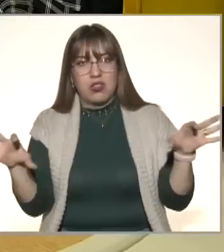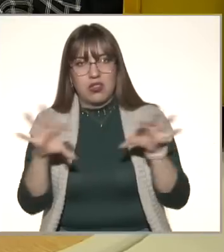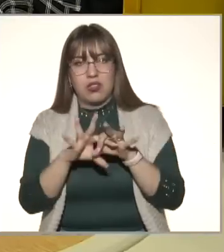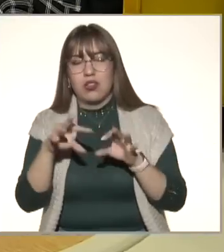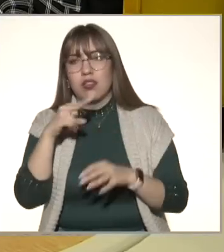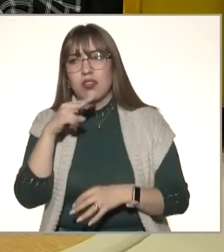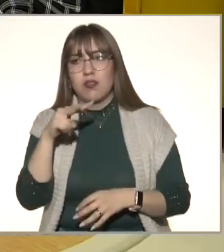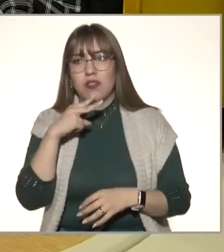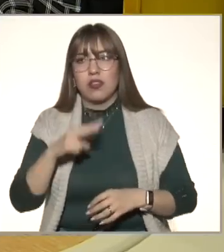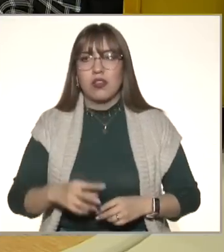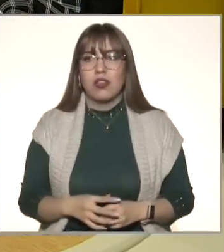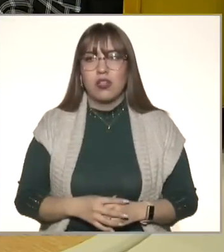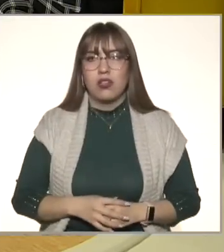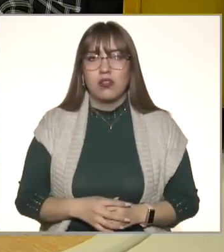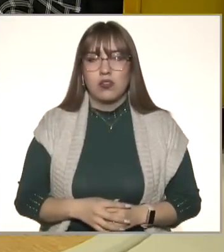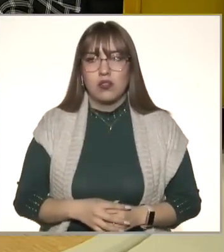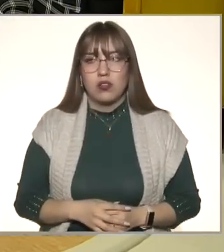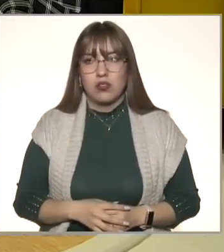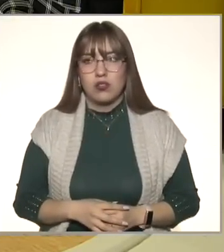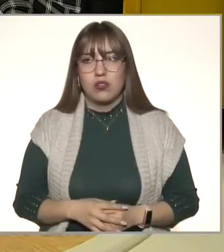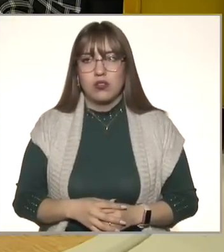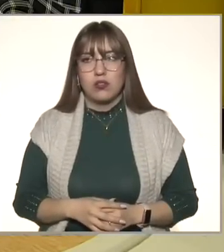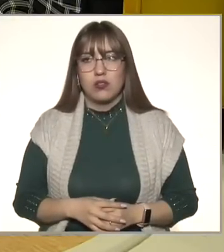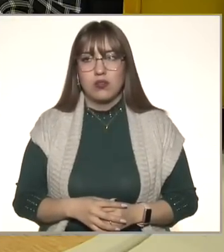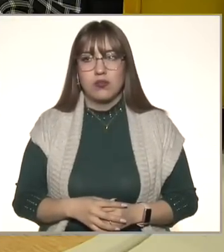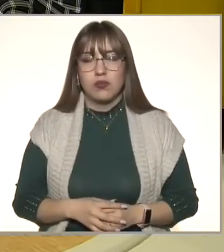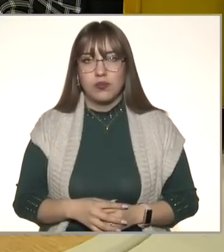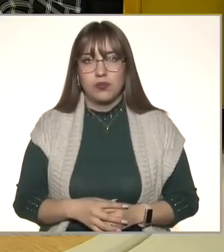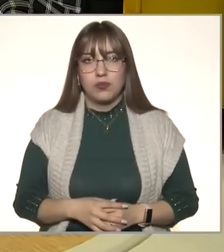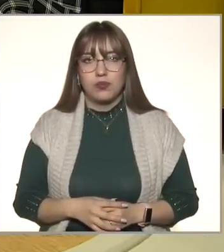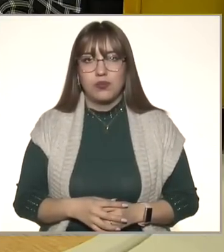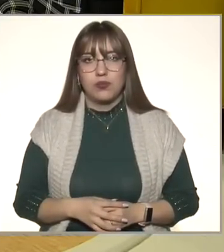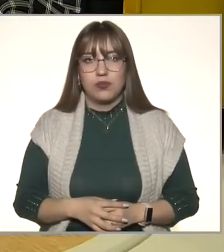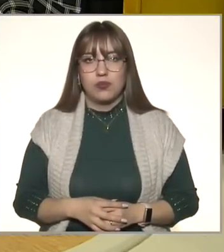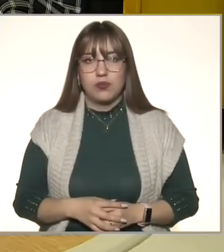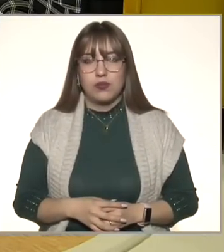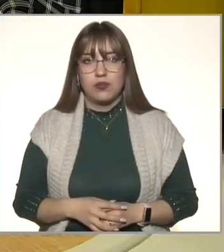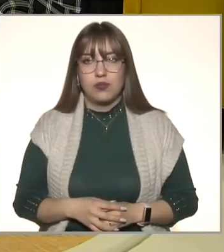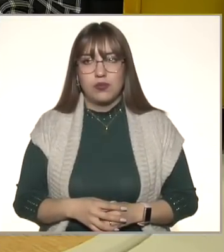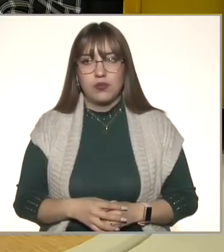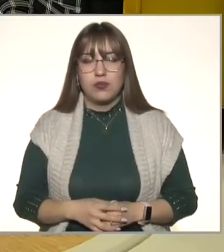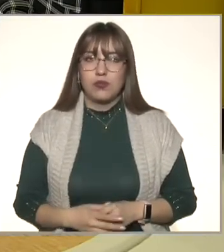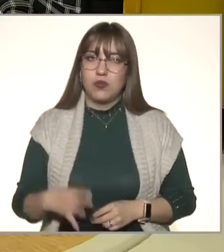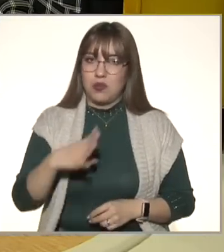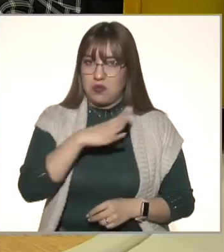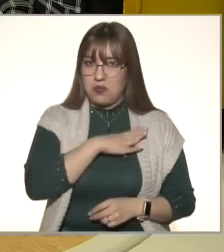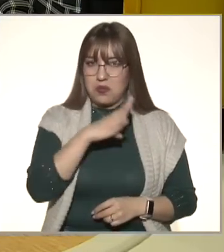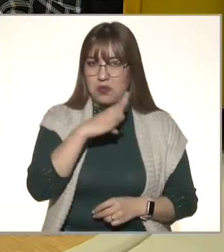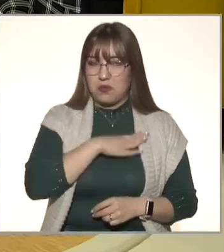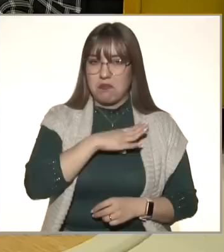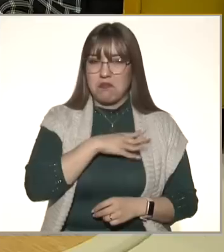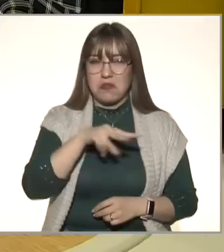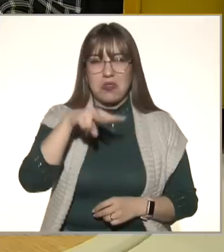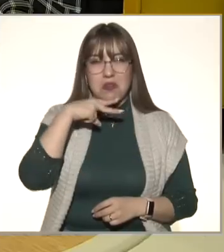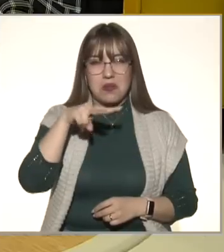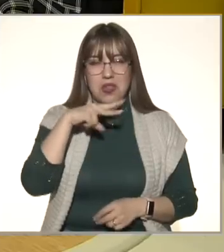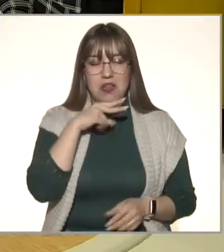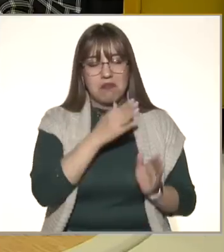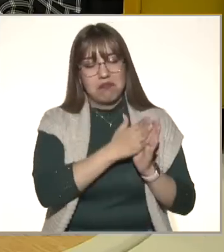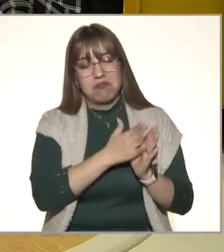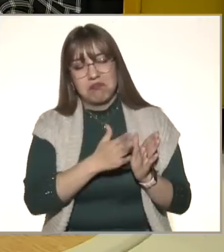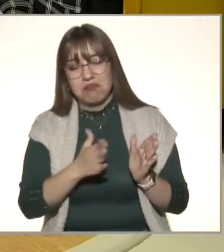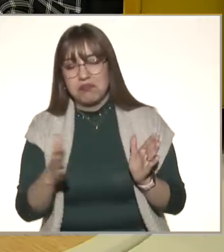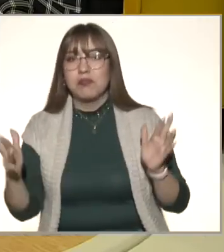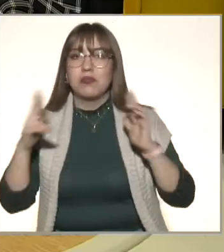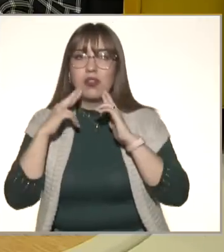eso? Bueno, no es que estamos hablando que durante la Navidad, como tenemos esta reunión de